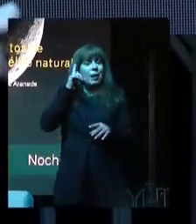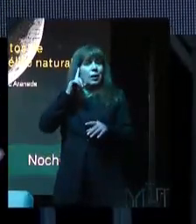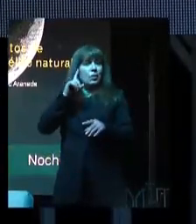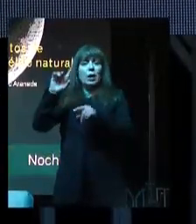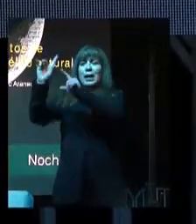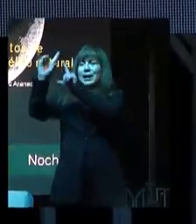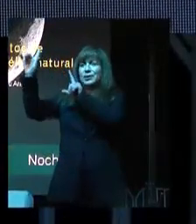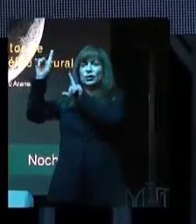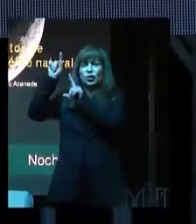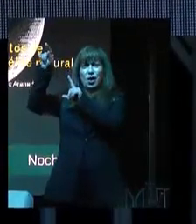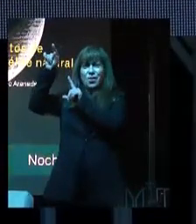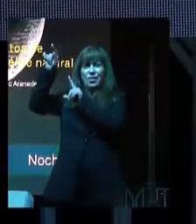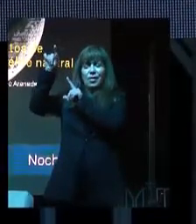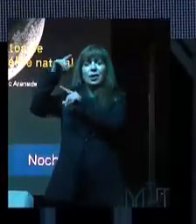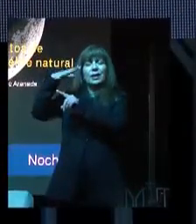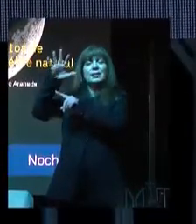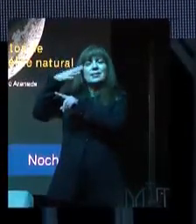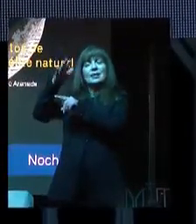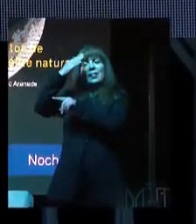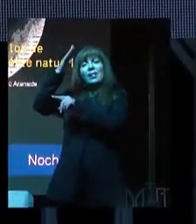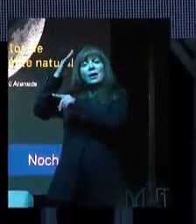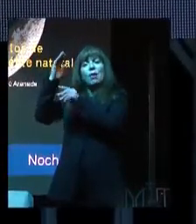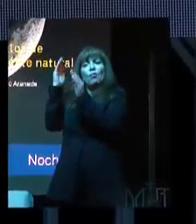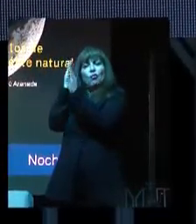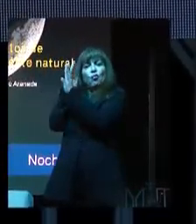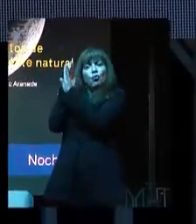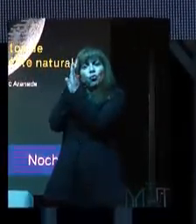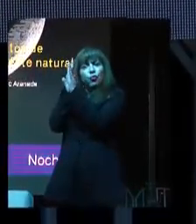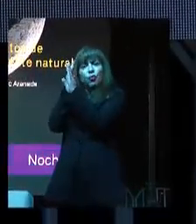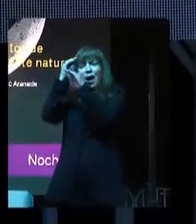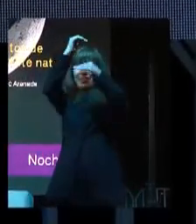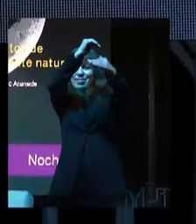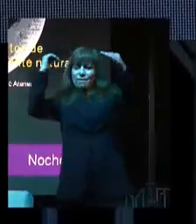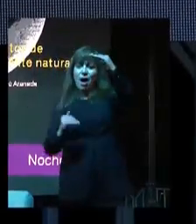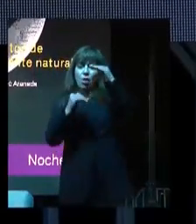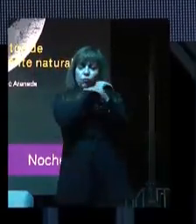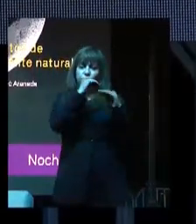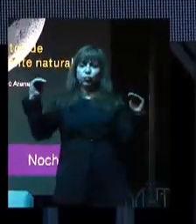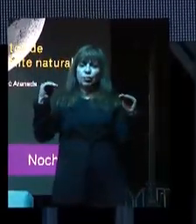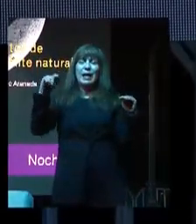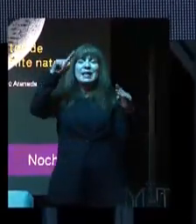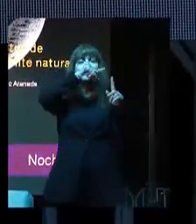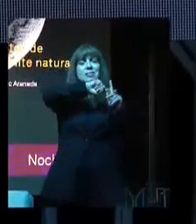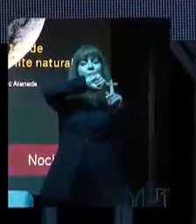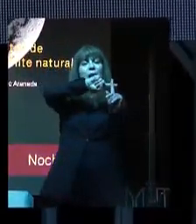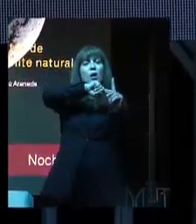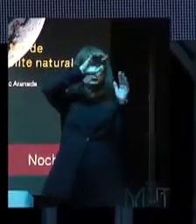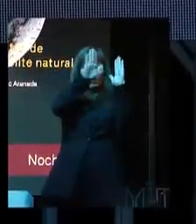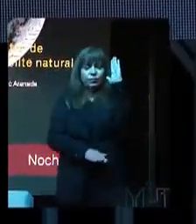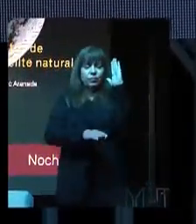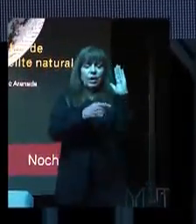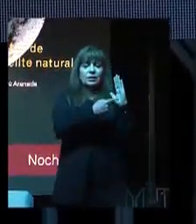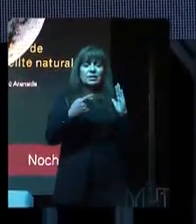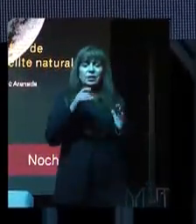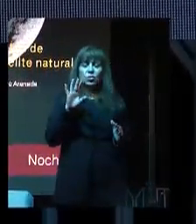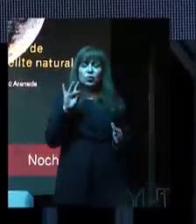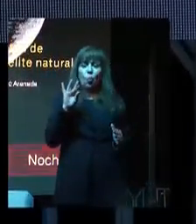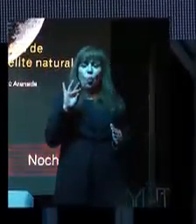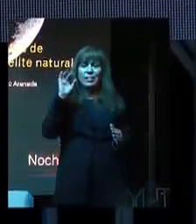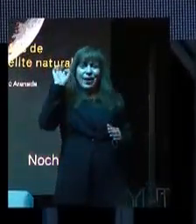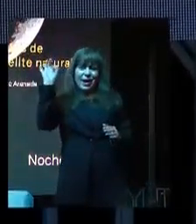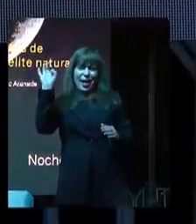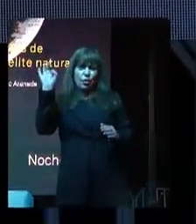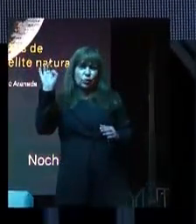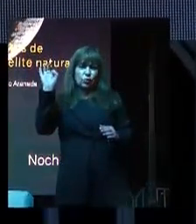y está 15 días escondido debajo del horizonte. Y la temperatura baja como a 150 o 180